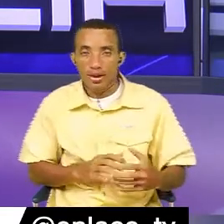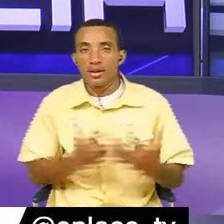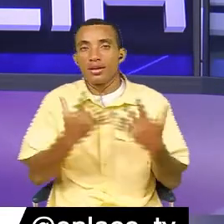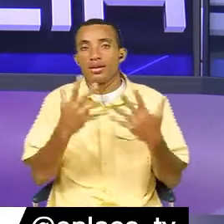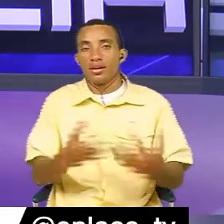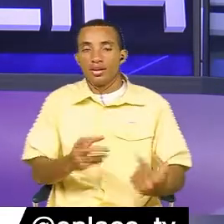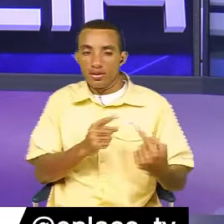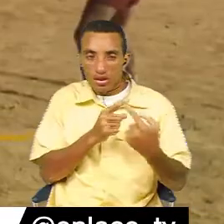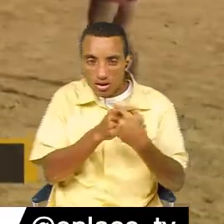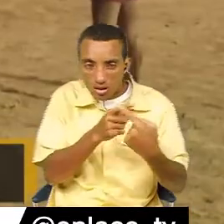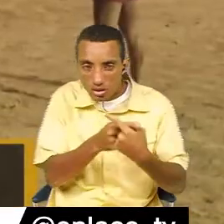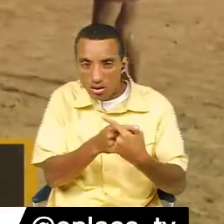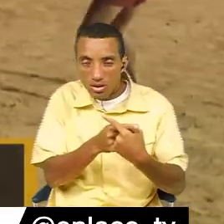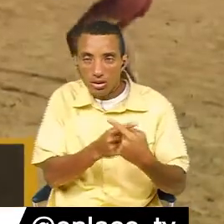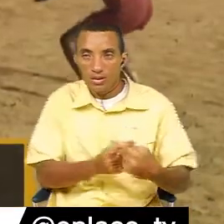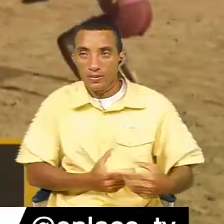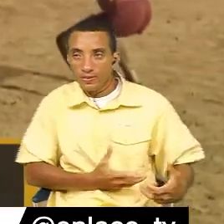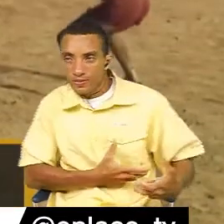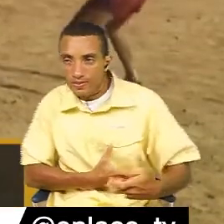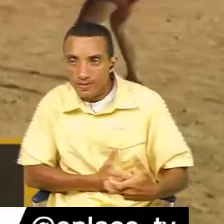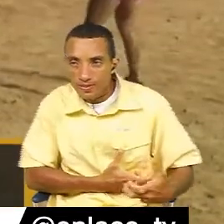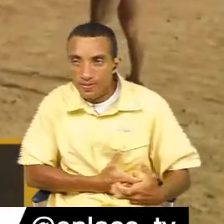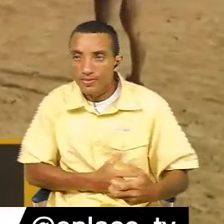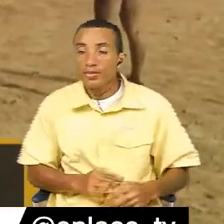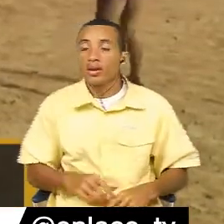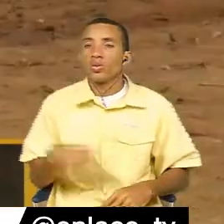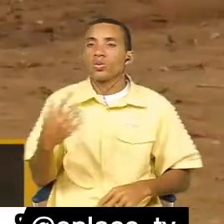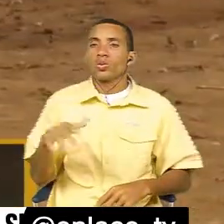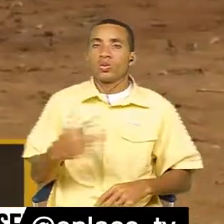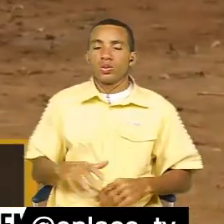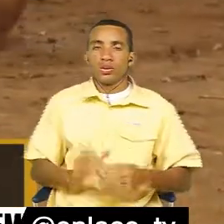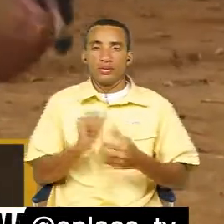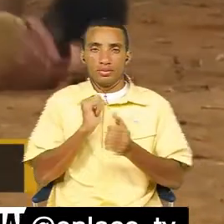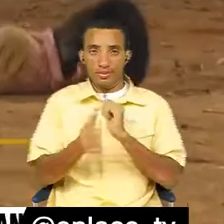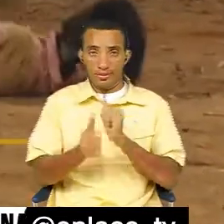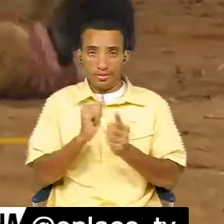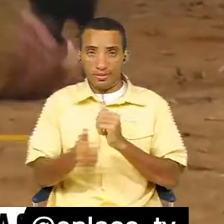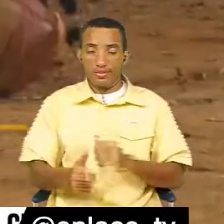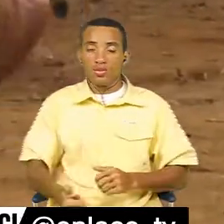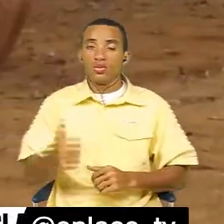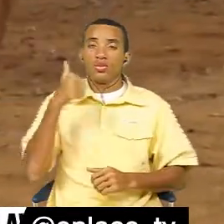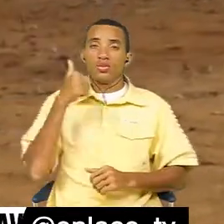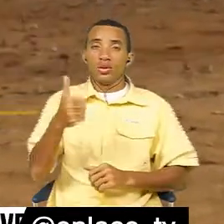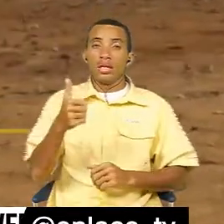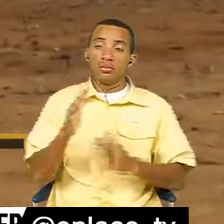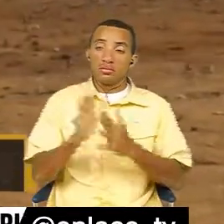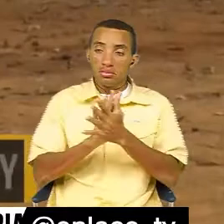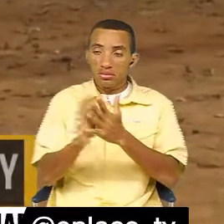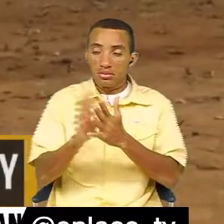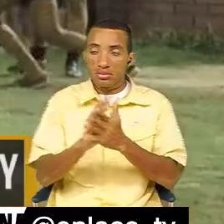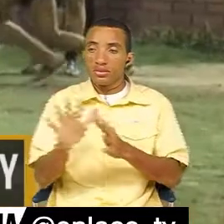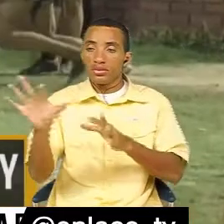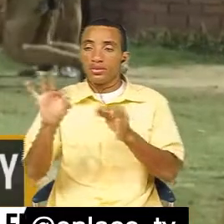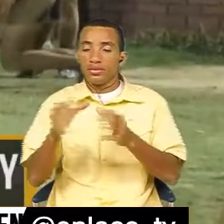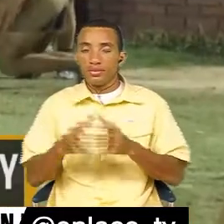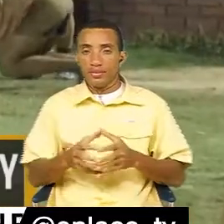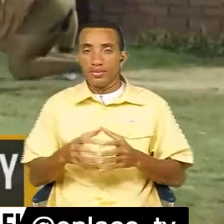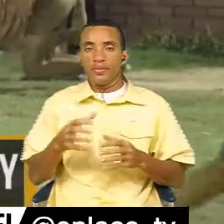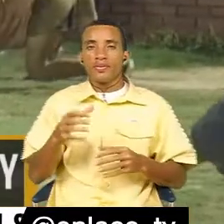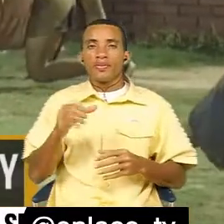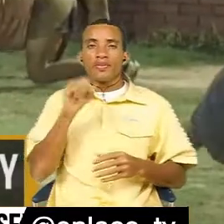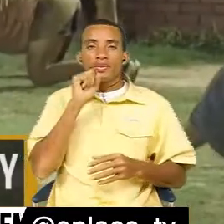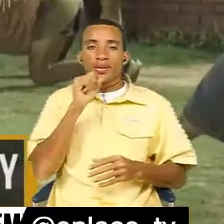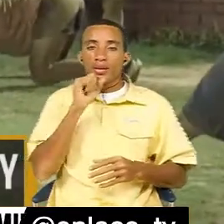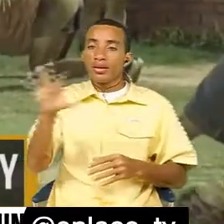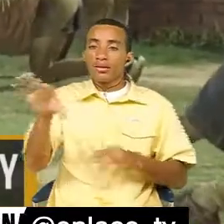petrolero. Esta disciplina deportiva continúa dando excelentes noticias para el puerto petrolero. Varios barranqueños fueron convocados a la Selección Santander gracias